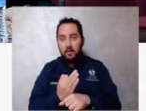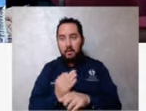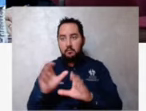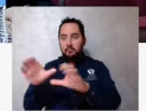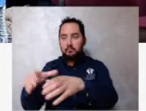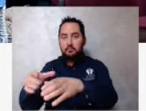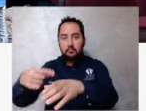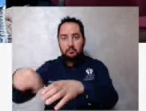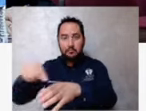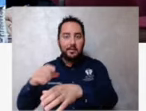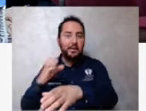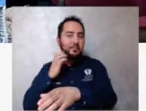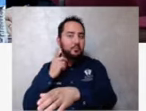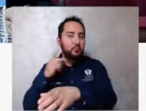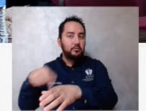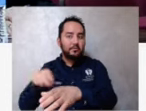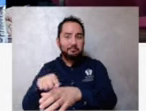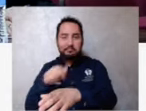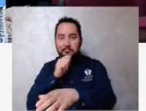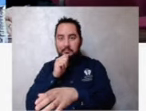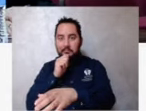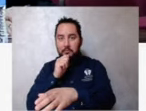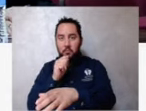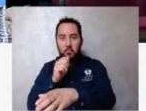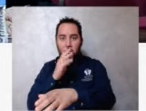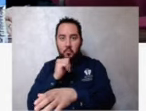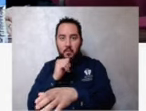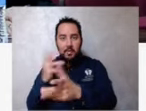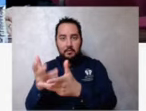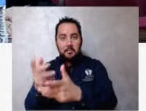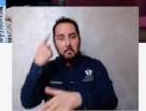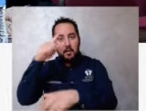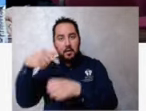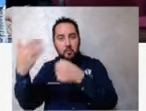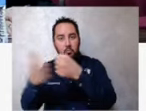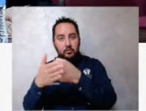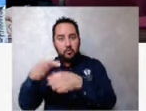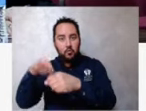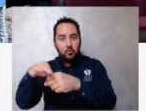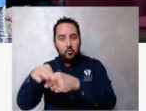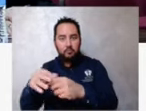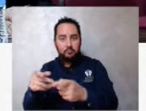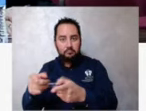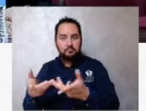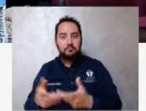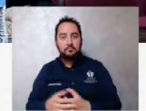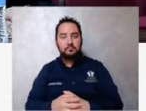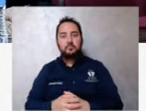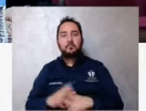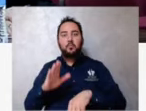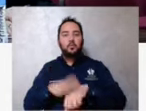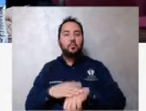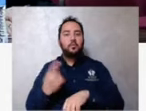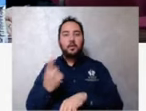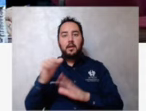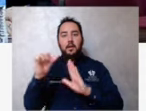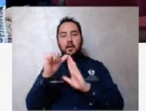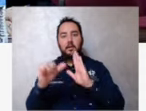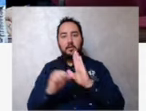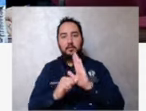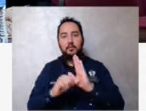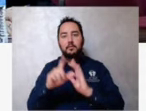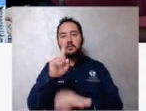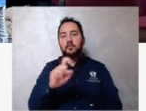encuentra impedido para emitir la legislación respectiva para el próximo proceso electoral local, en virtud del contenido del artículo